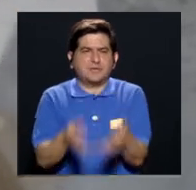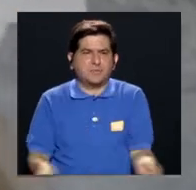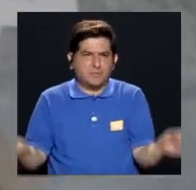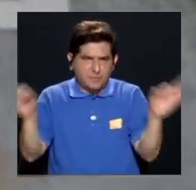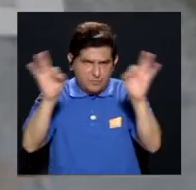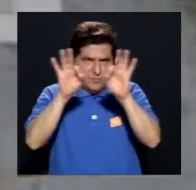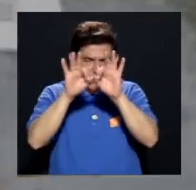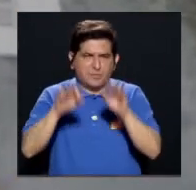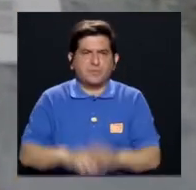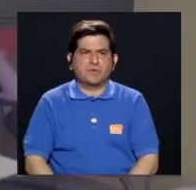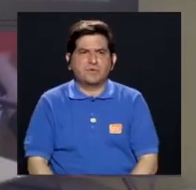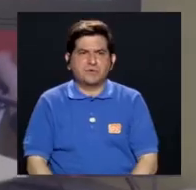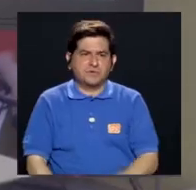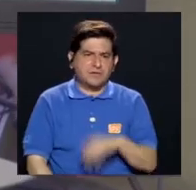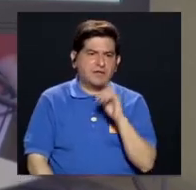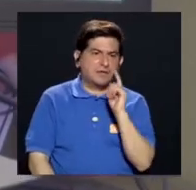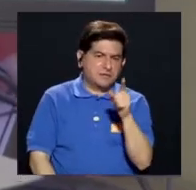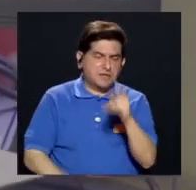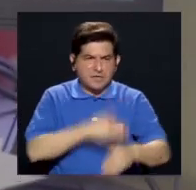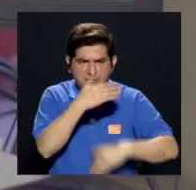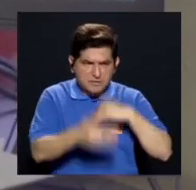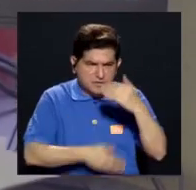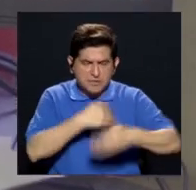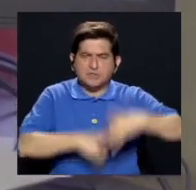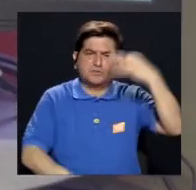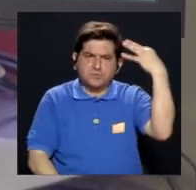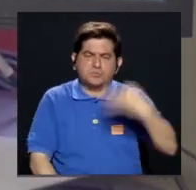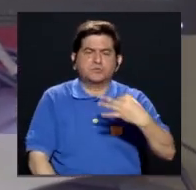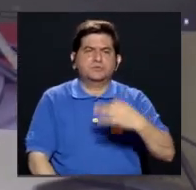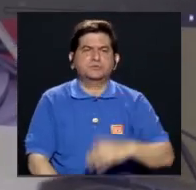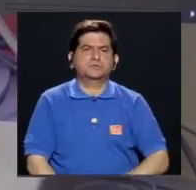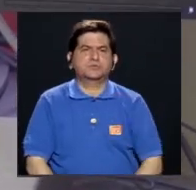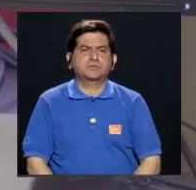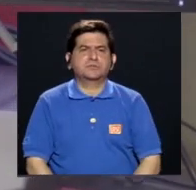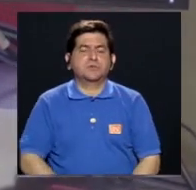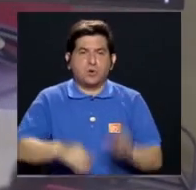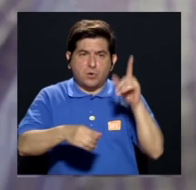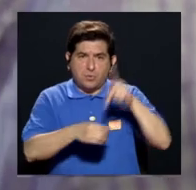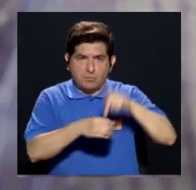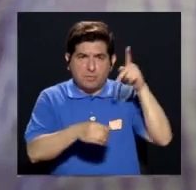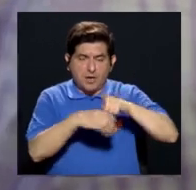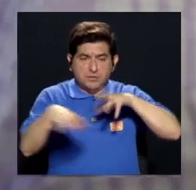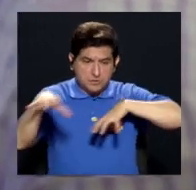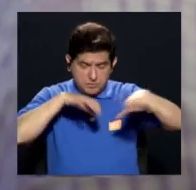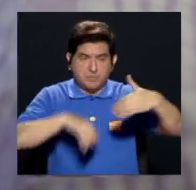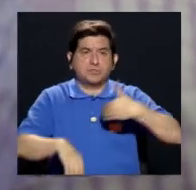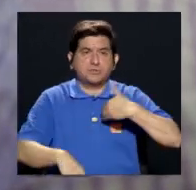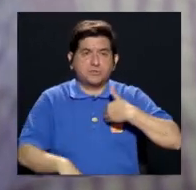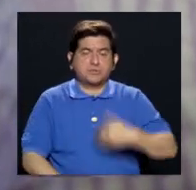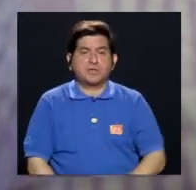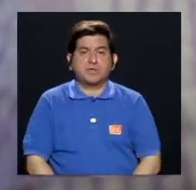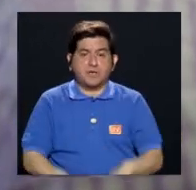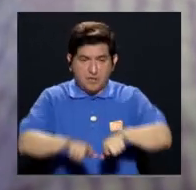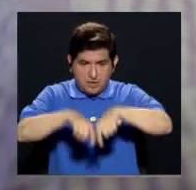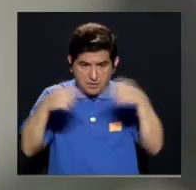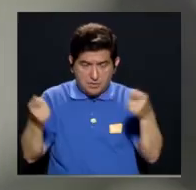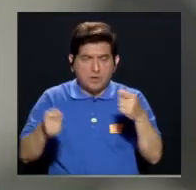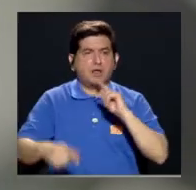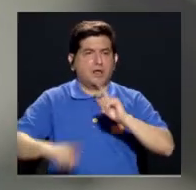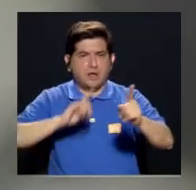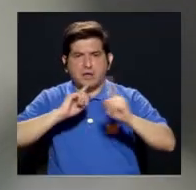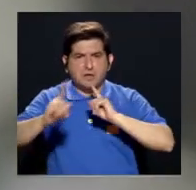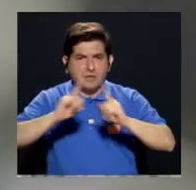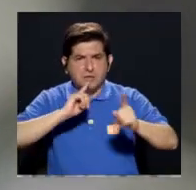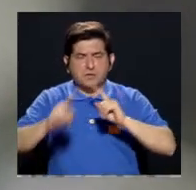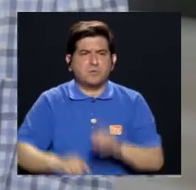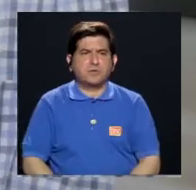revelador de este proceso de consolidación, la participación tan activa que ha tenido el semanario en la divulgación